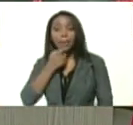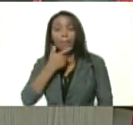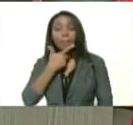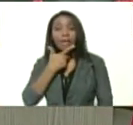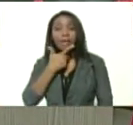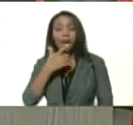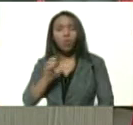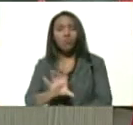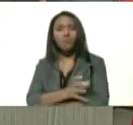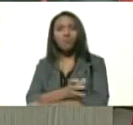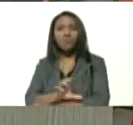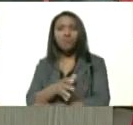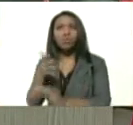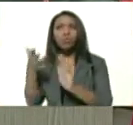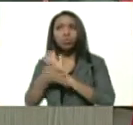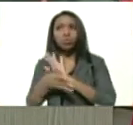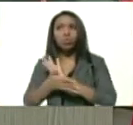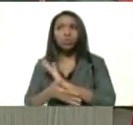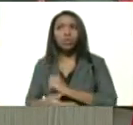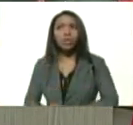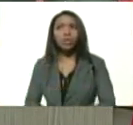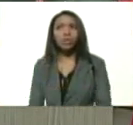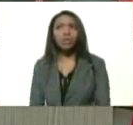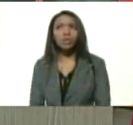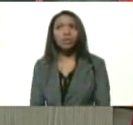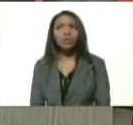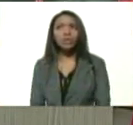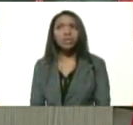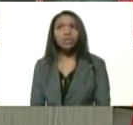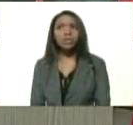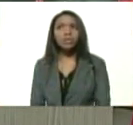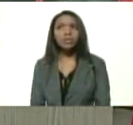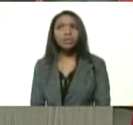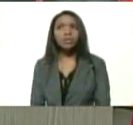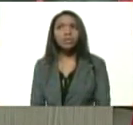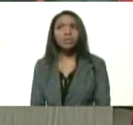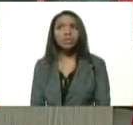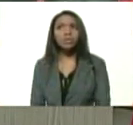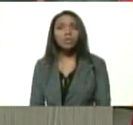Lennon, le dan un chance a la paz. Muchísimas gracias.